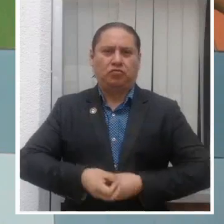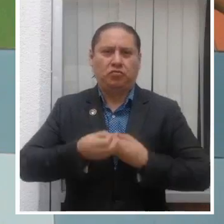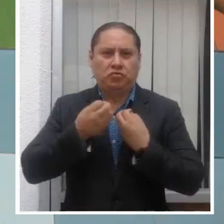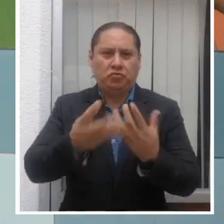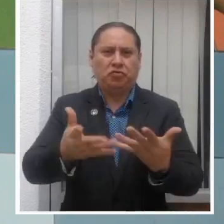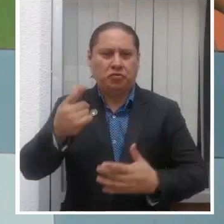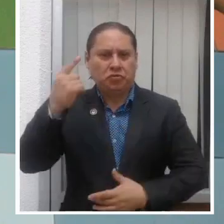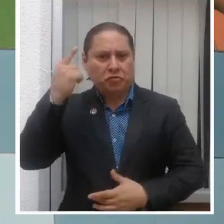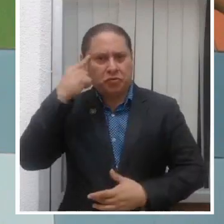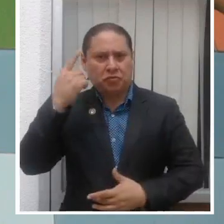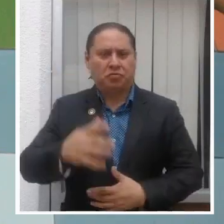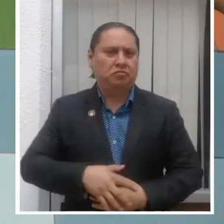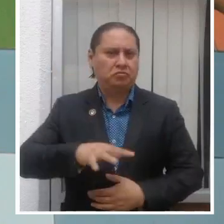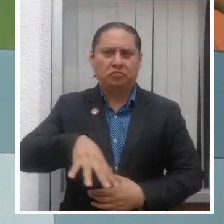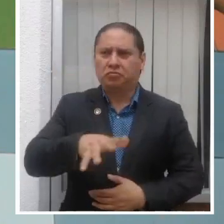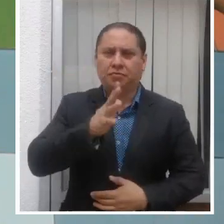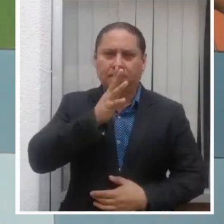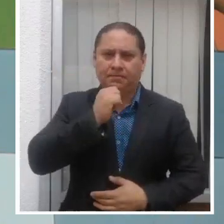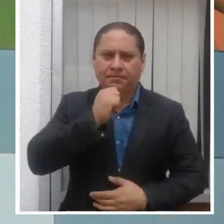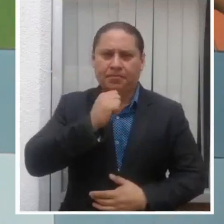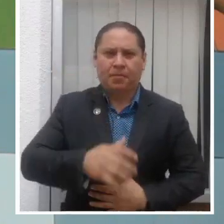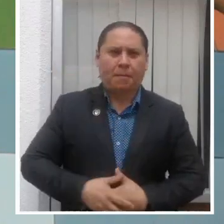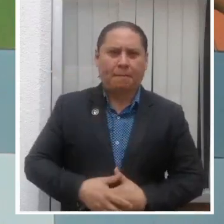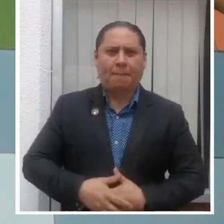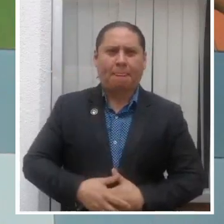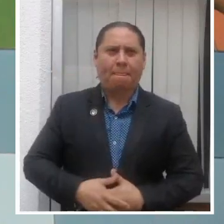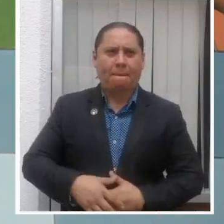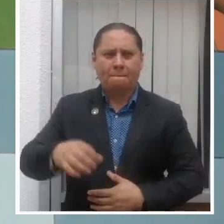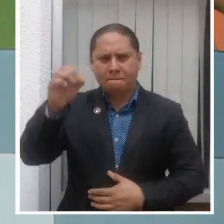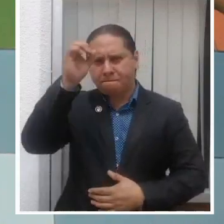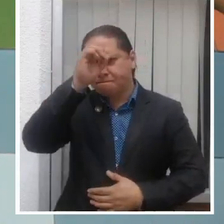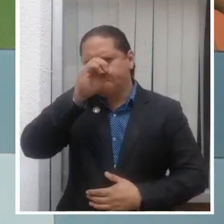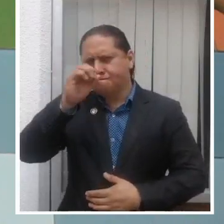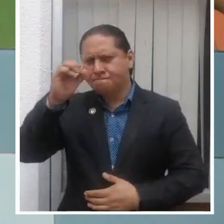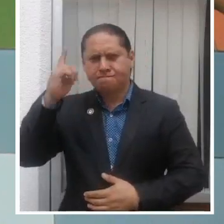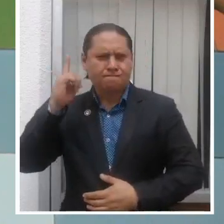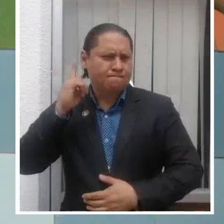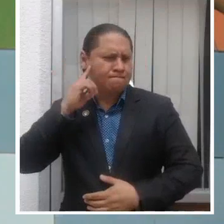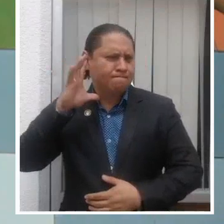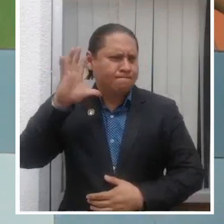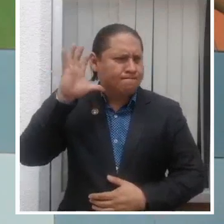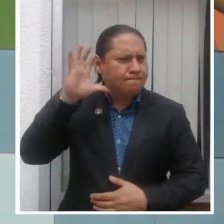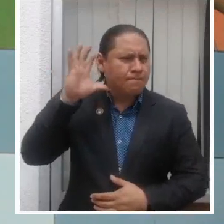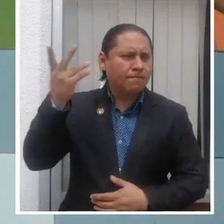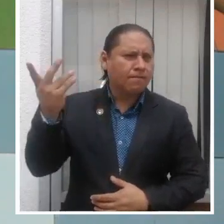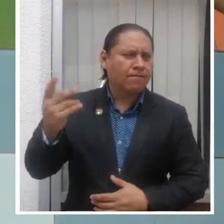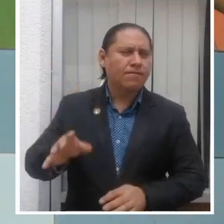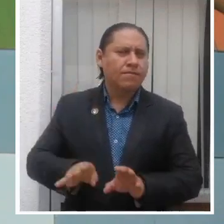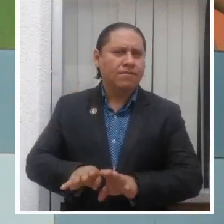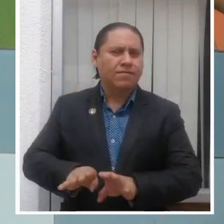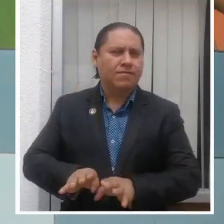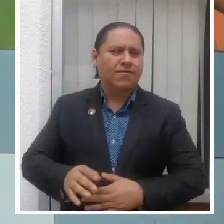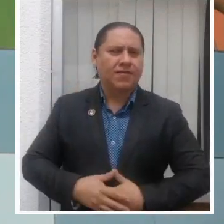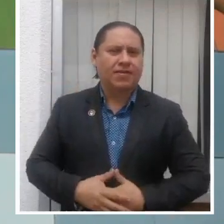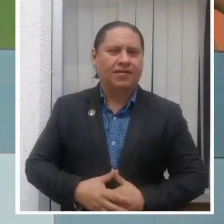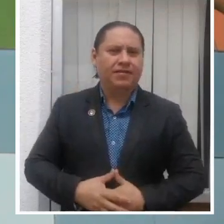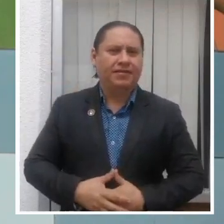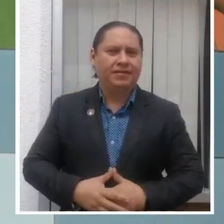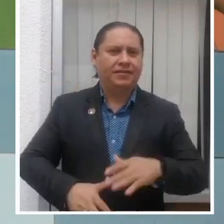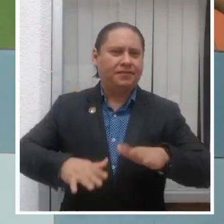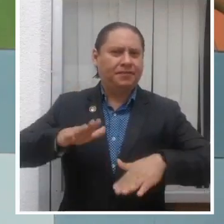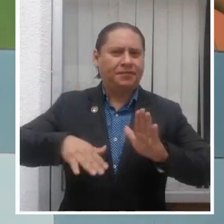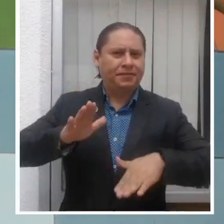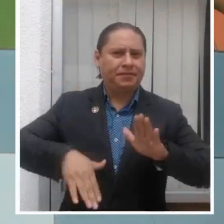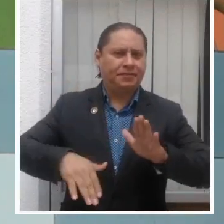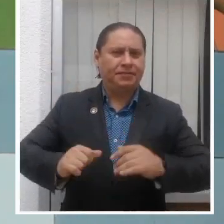no podemos buscarle un costo. Y estaba yo observando, escuchando, pues estaba yo de meticha ya, escuchando de que a